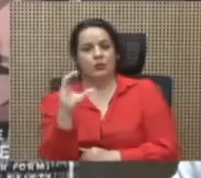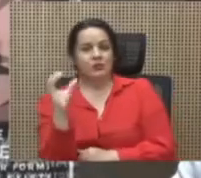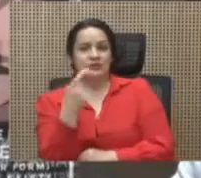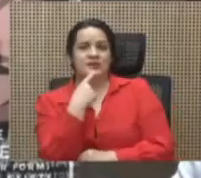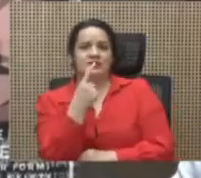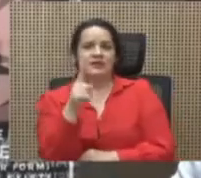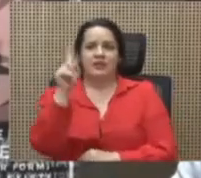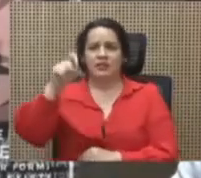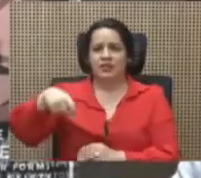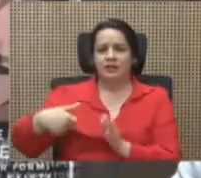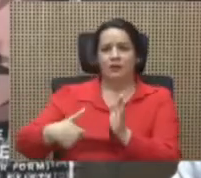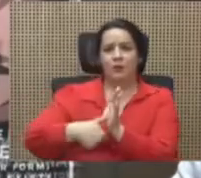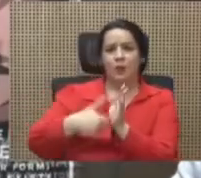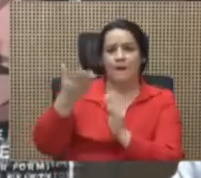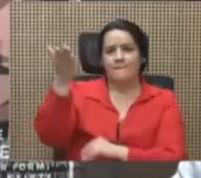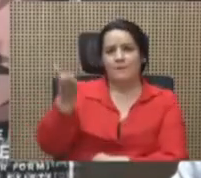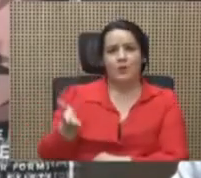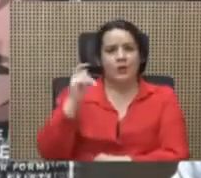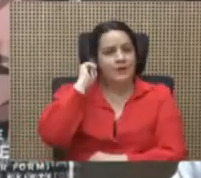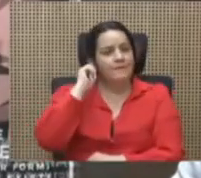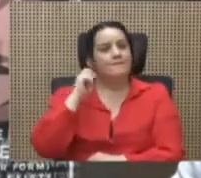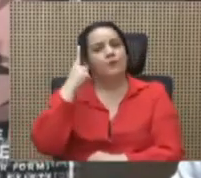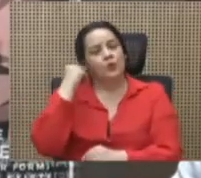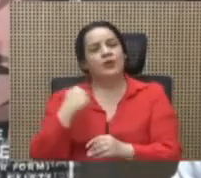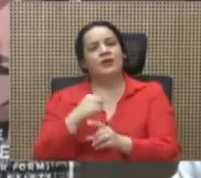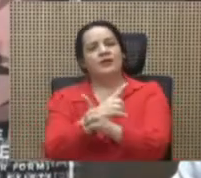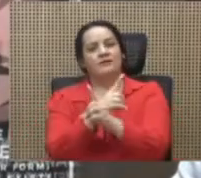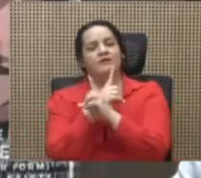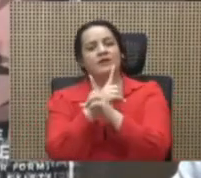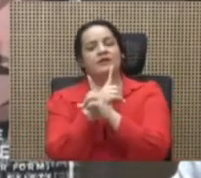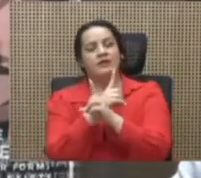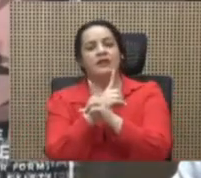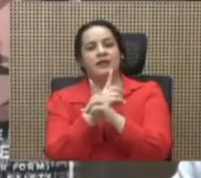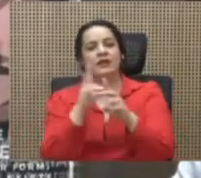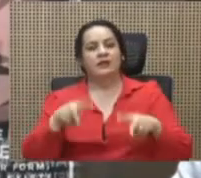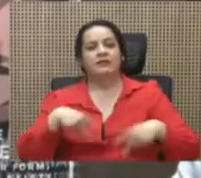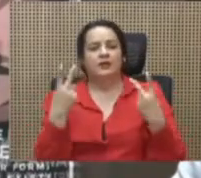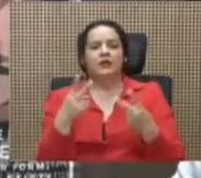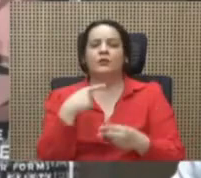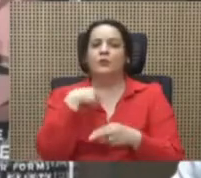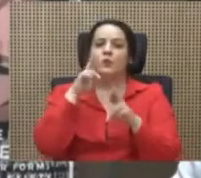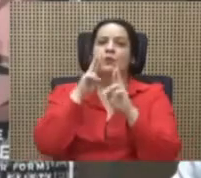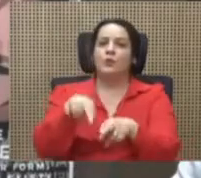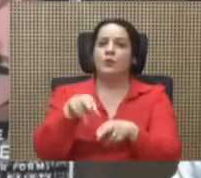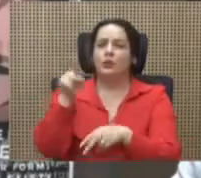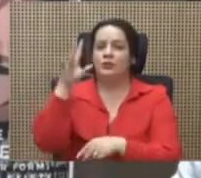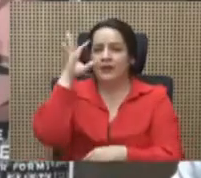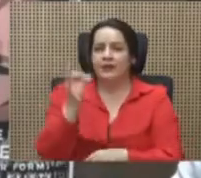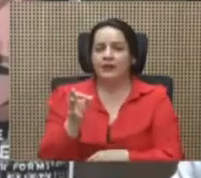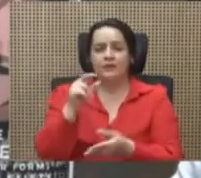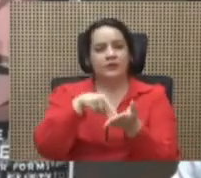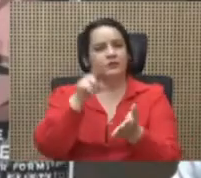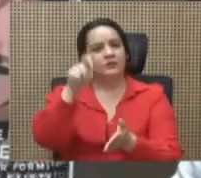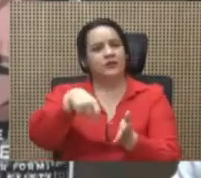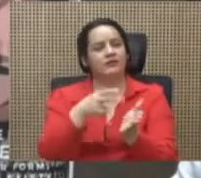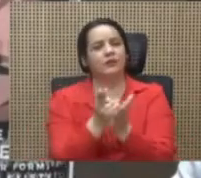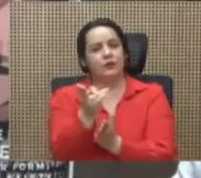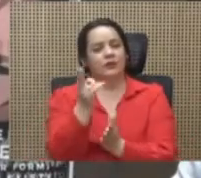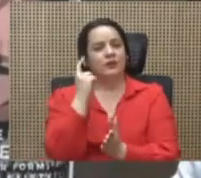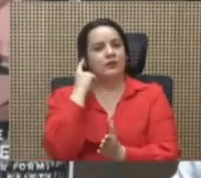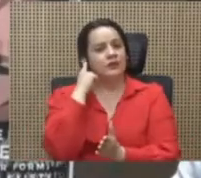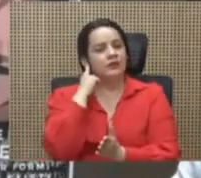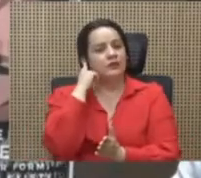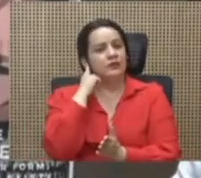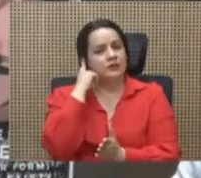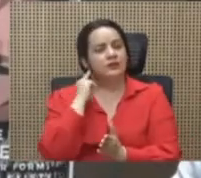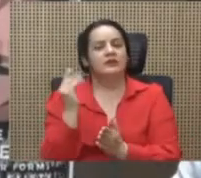deberían votar por ella porque es provida yo le contesté Usted cree y en esto Hay que ser honestos si